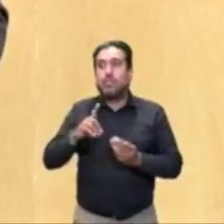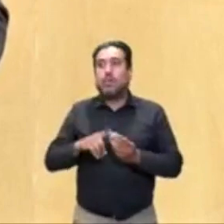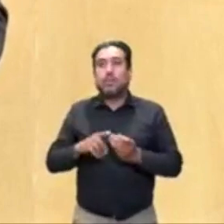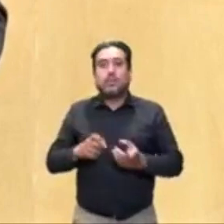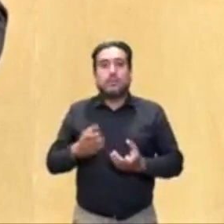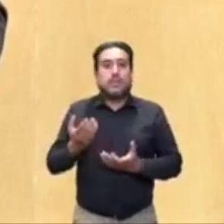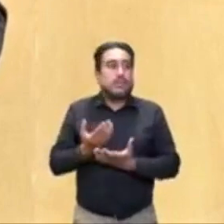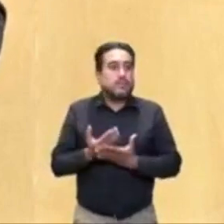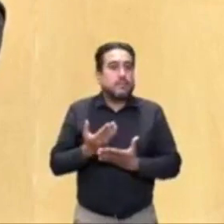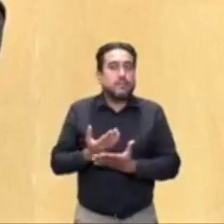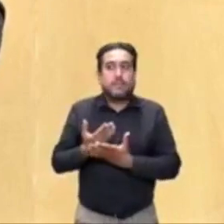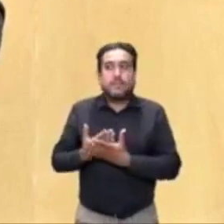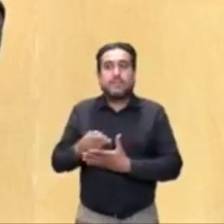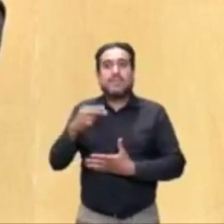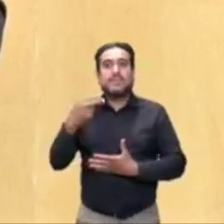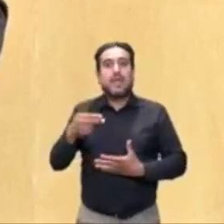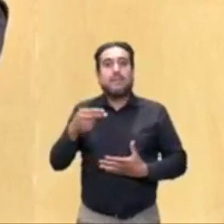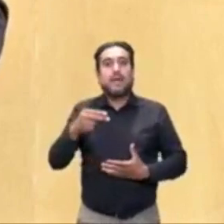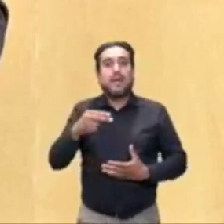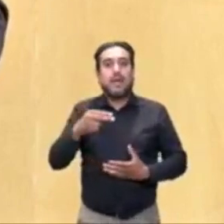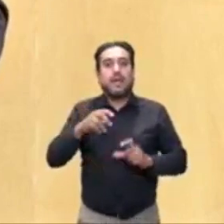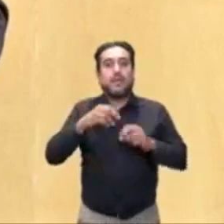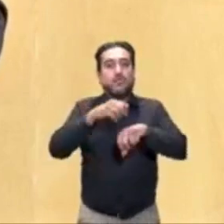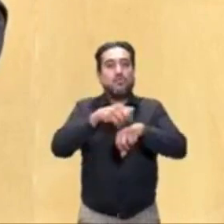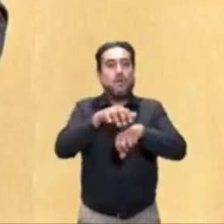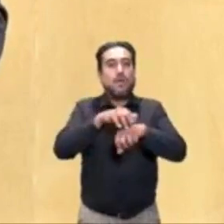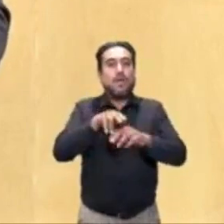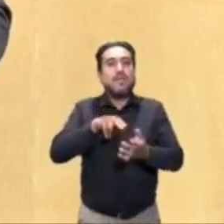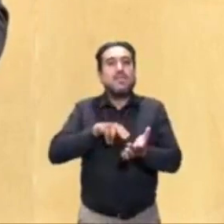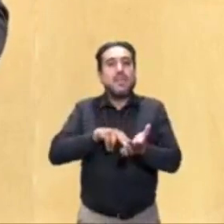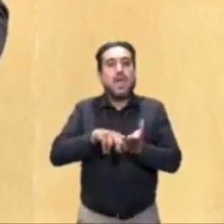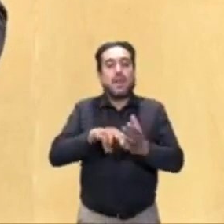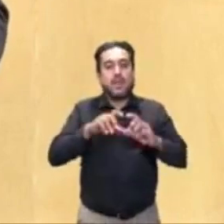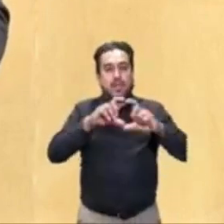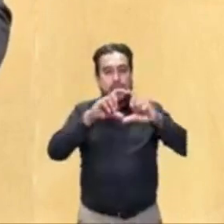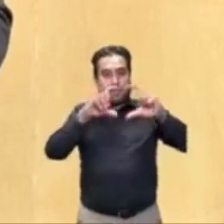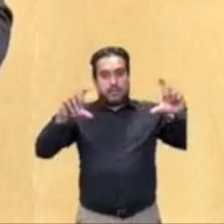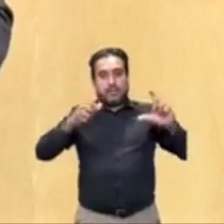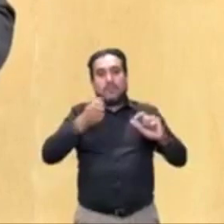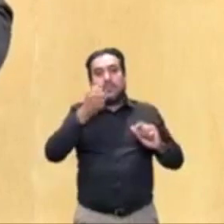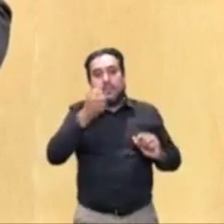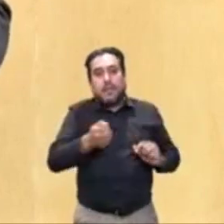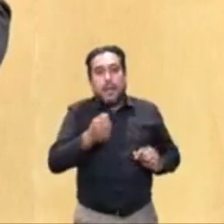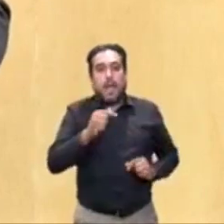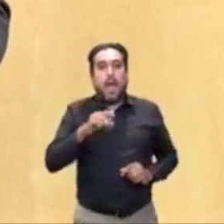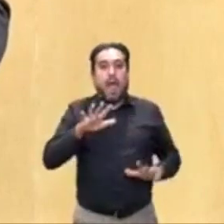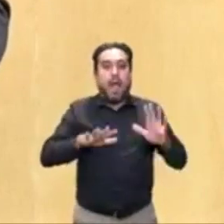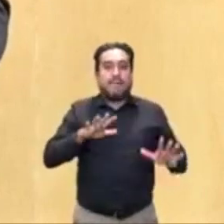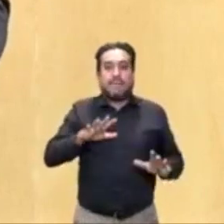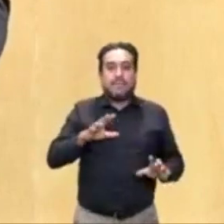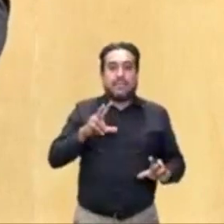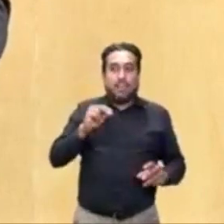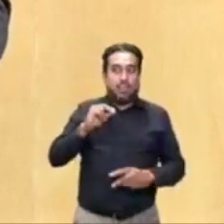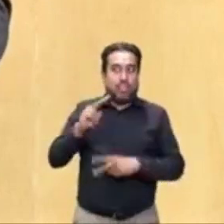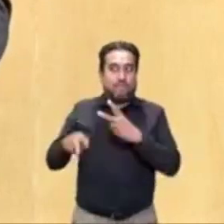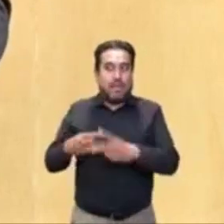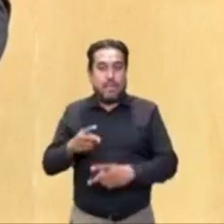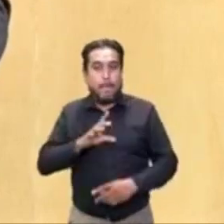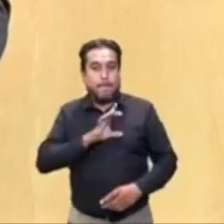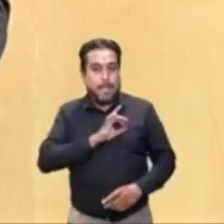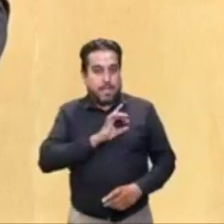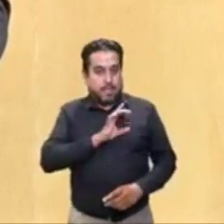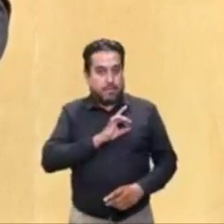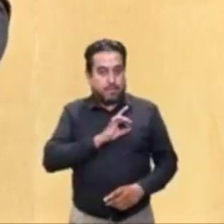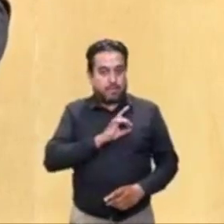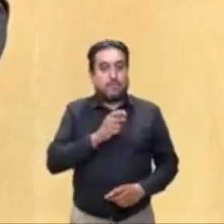cifra negra ocasionada principalmente por el medio por el miedo a la denuncia son las personas